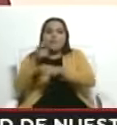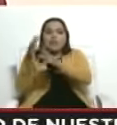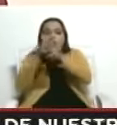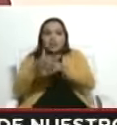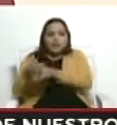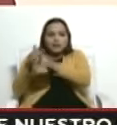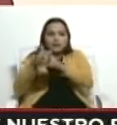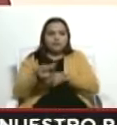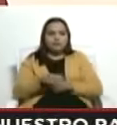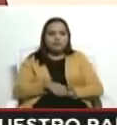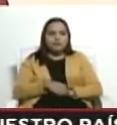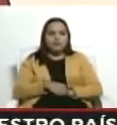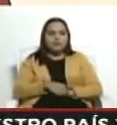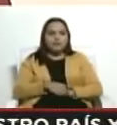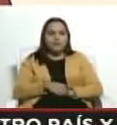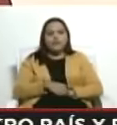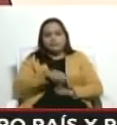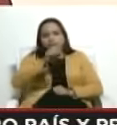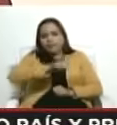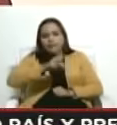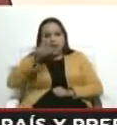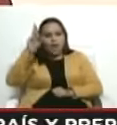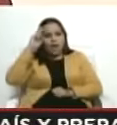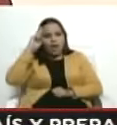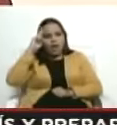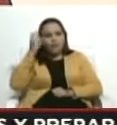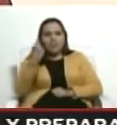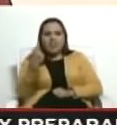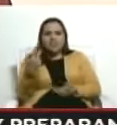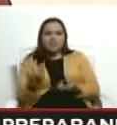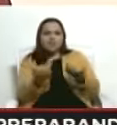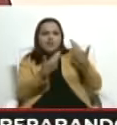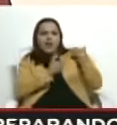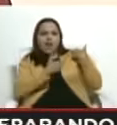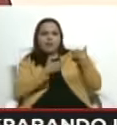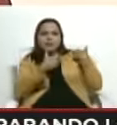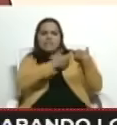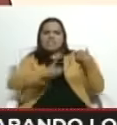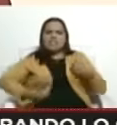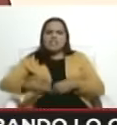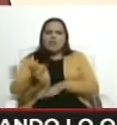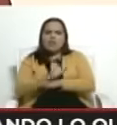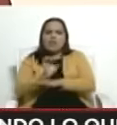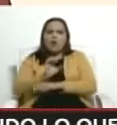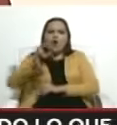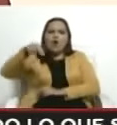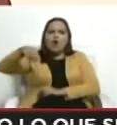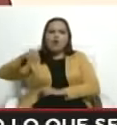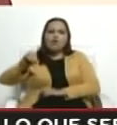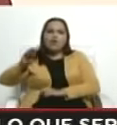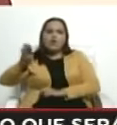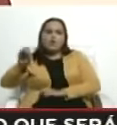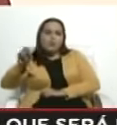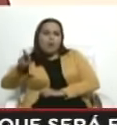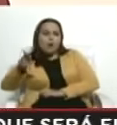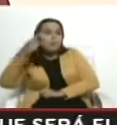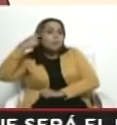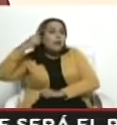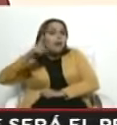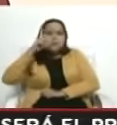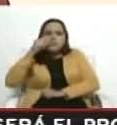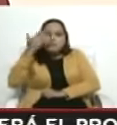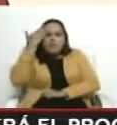efectivamente, cuando un irresponsable como Noboa hace eso, pareciera que no mide las consecuencias de esos actos.